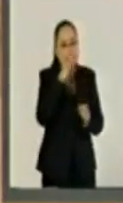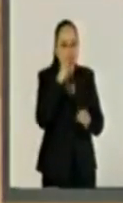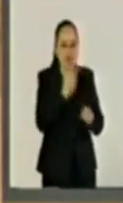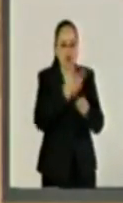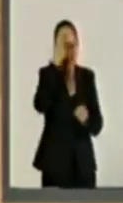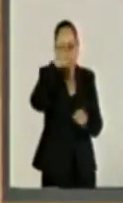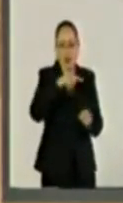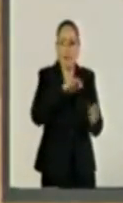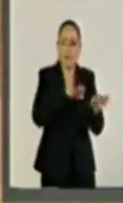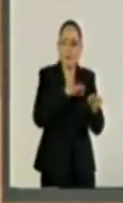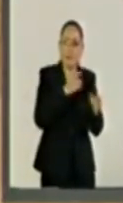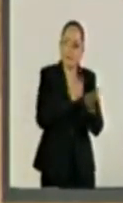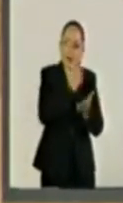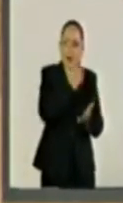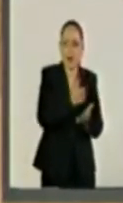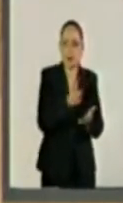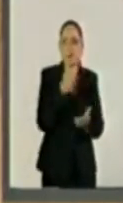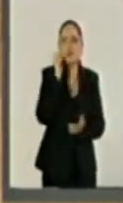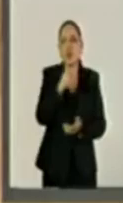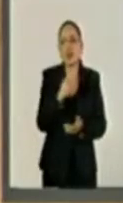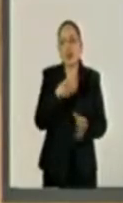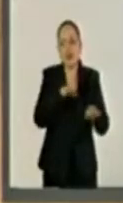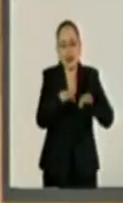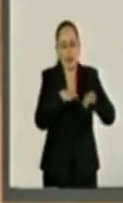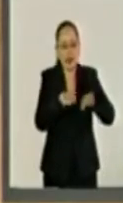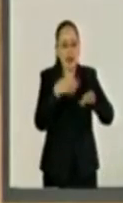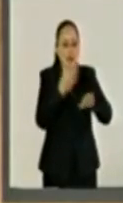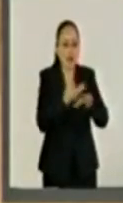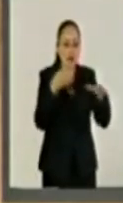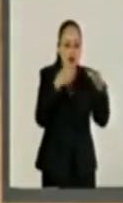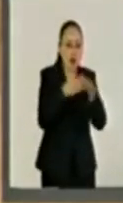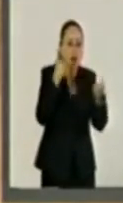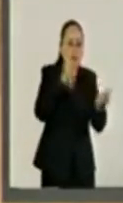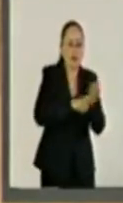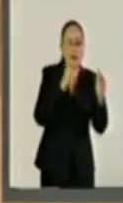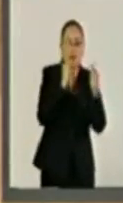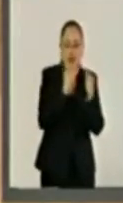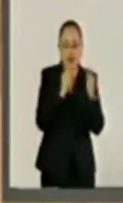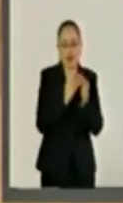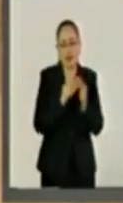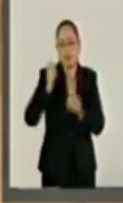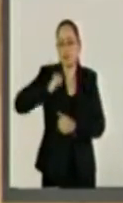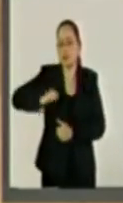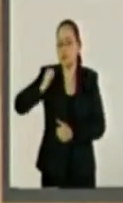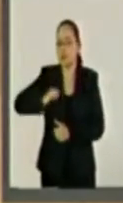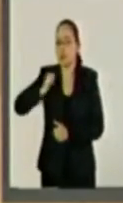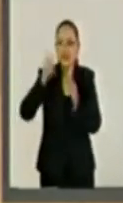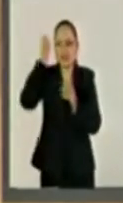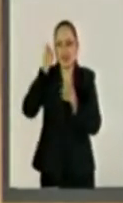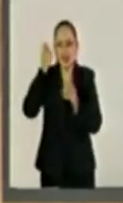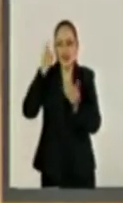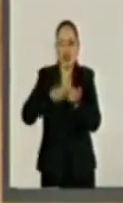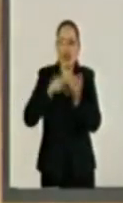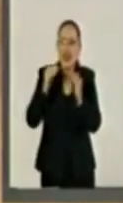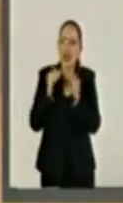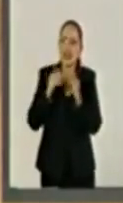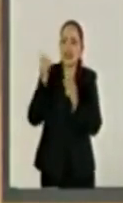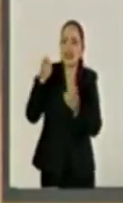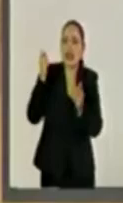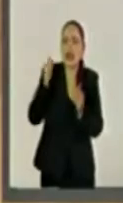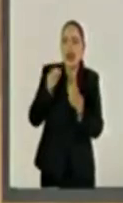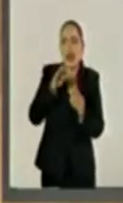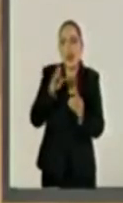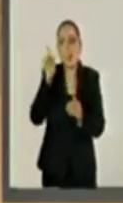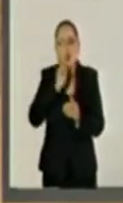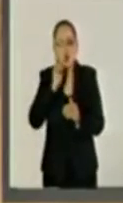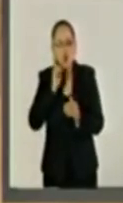las trabajadoras del hogar. Históricamente, el trabajo en el hogar se ha destacado por ser uno de los empleables, en